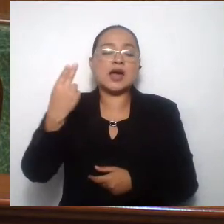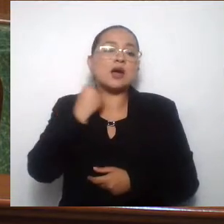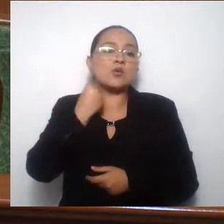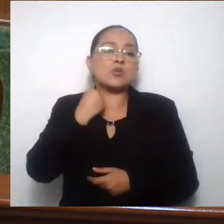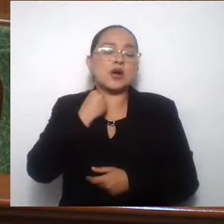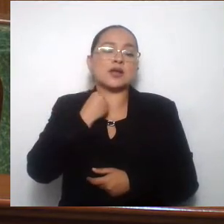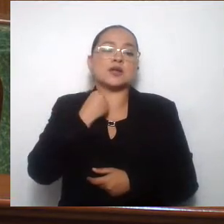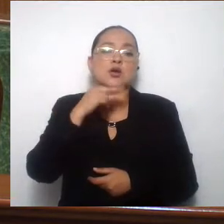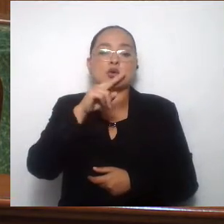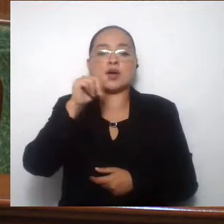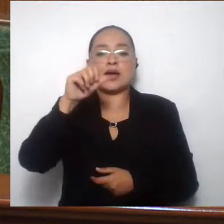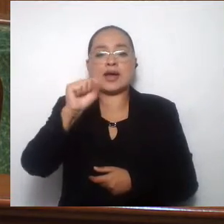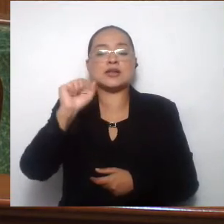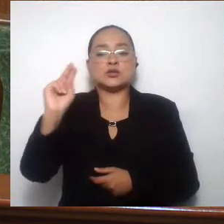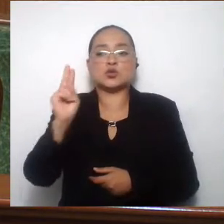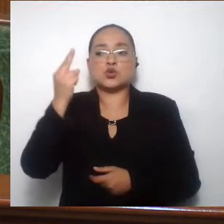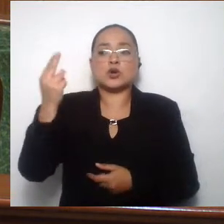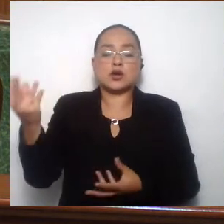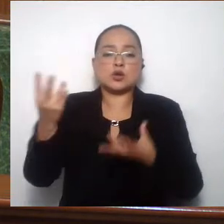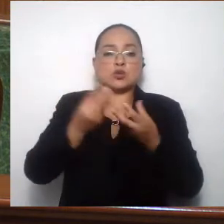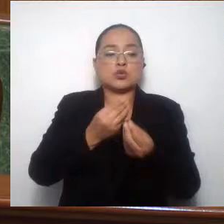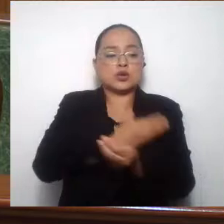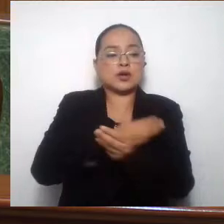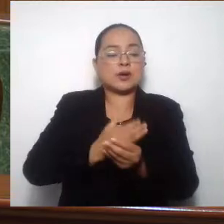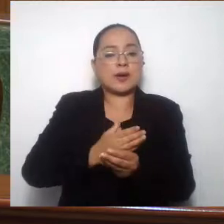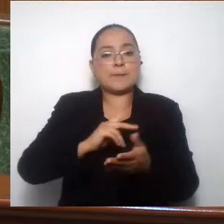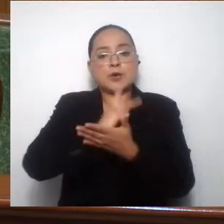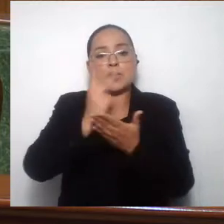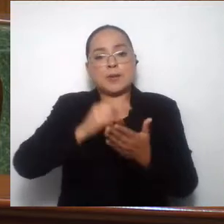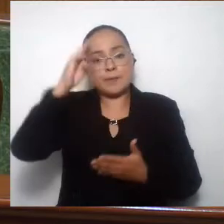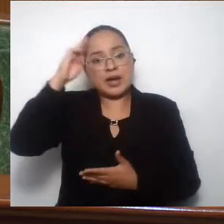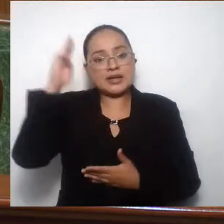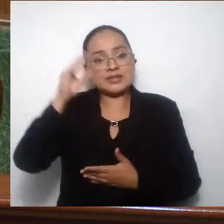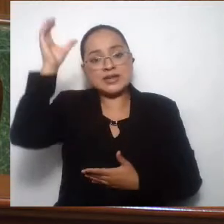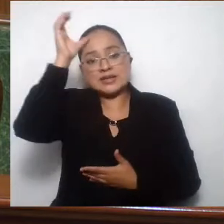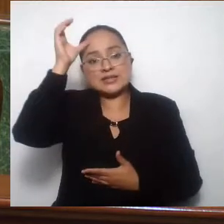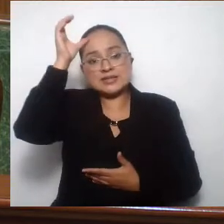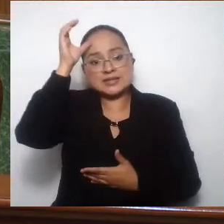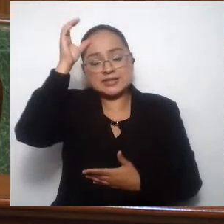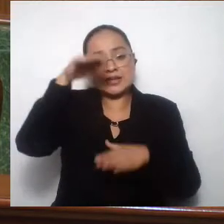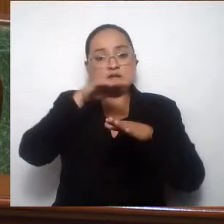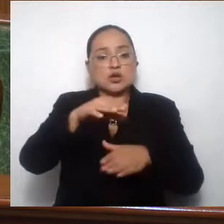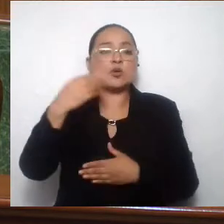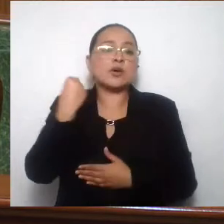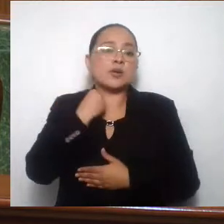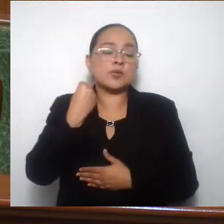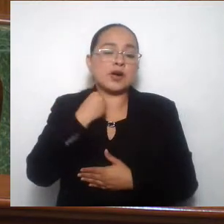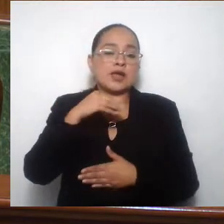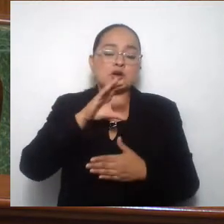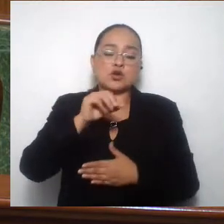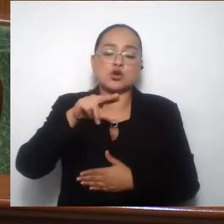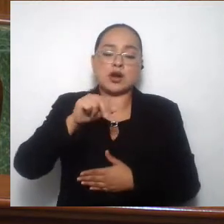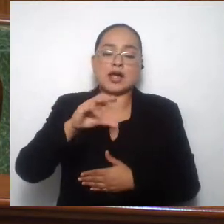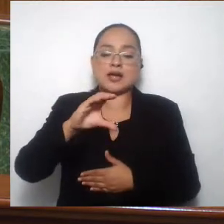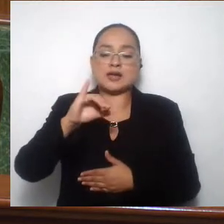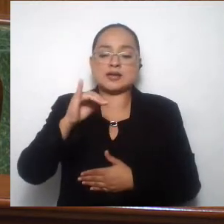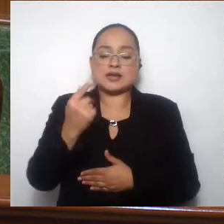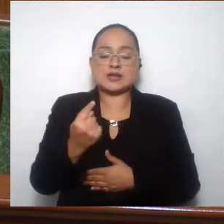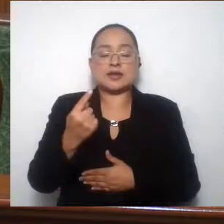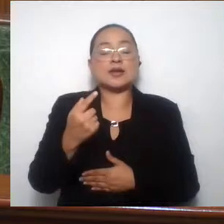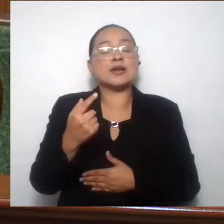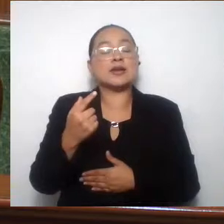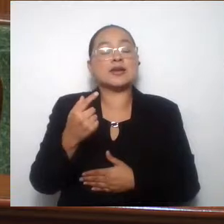de Sinaloa, del Programa de Maestría en Ciencias del Derecho de CONACYT, en compañía del doctor